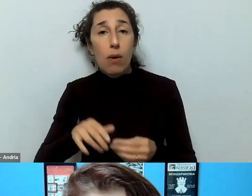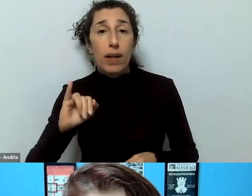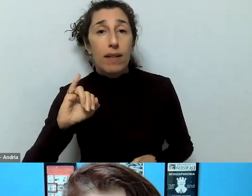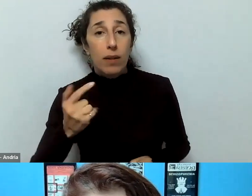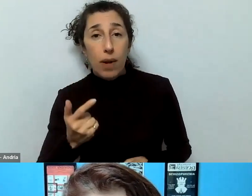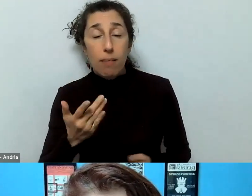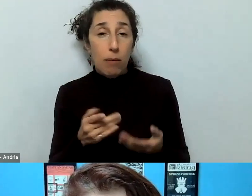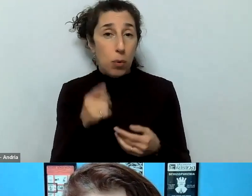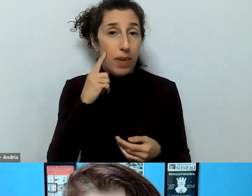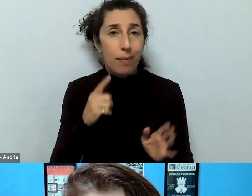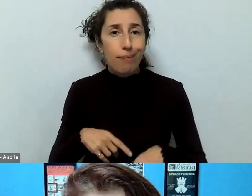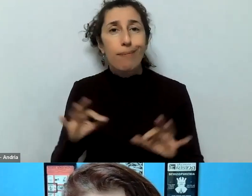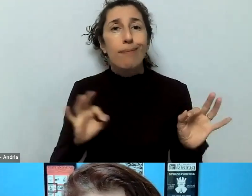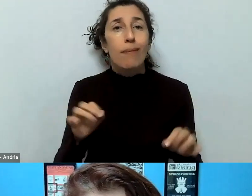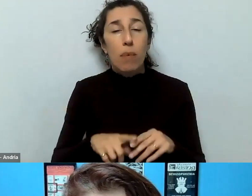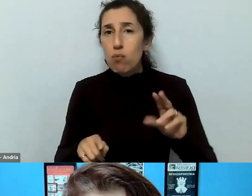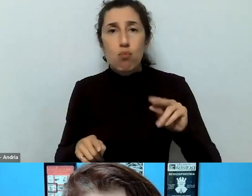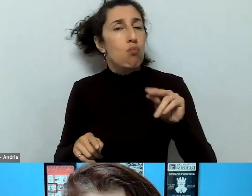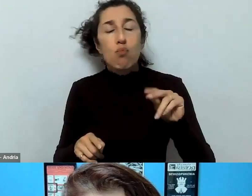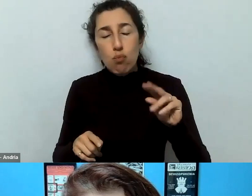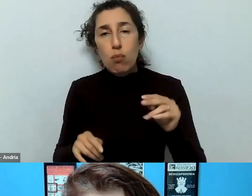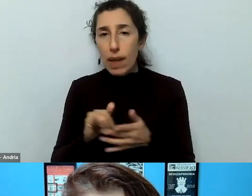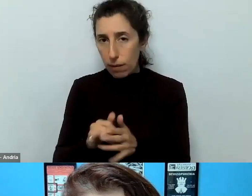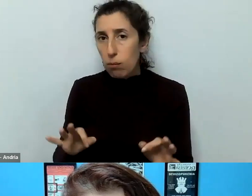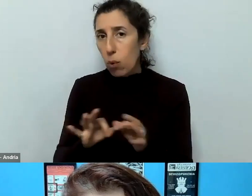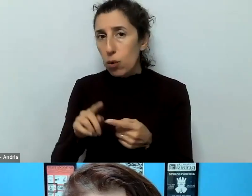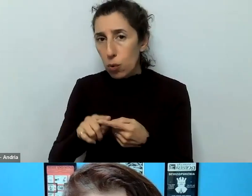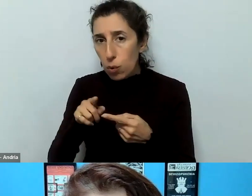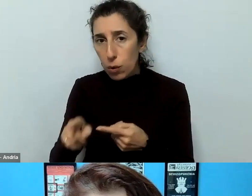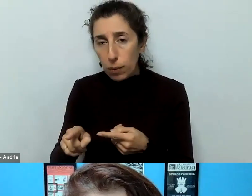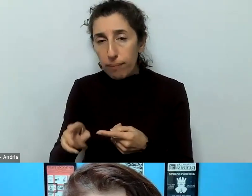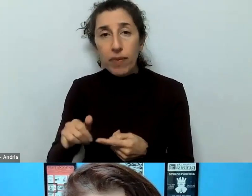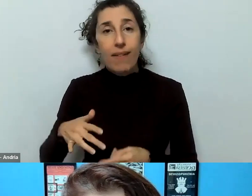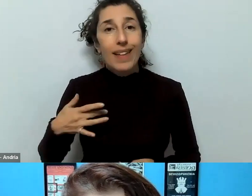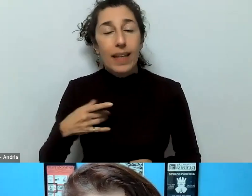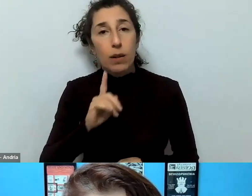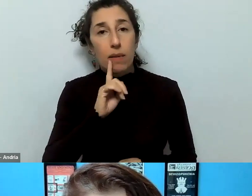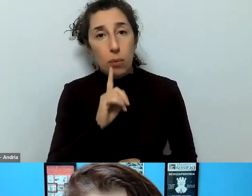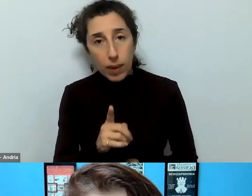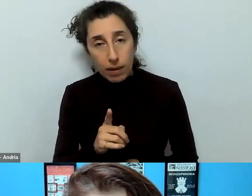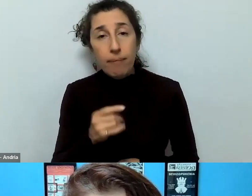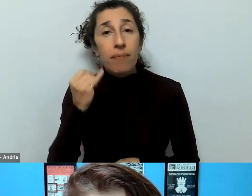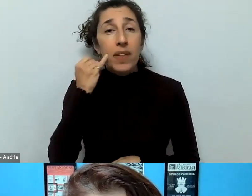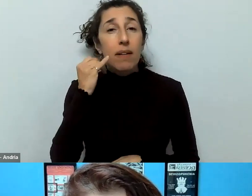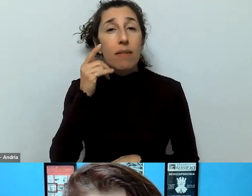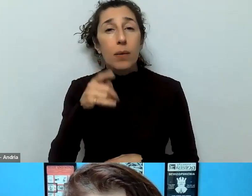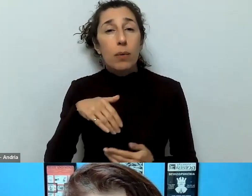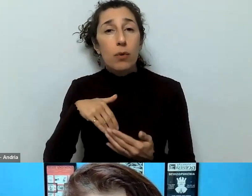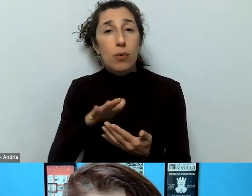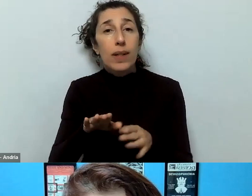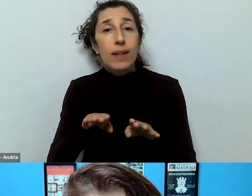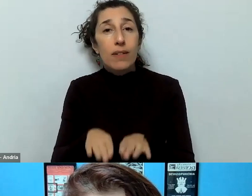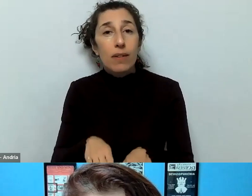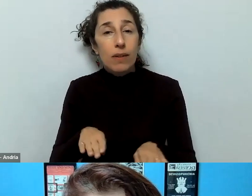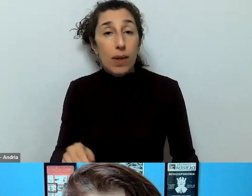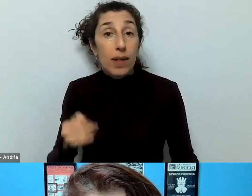conversación. Yo pienso que donde hacemos errores es cuando tratamos a los niños como